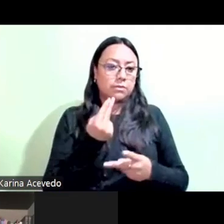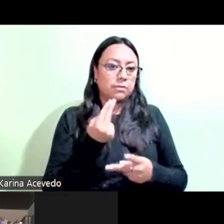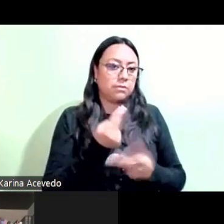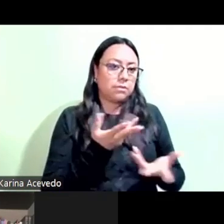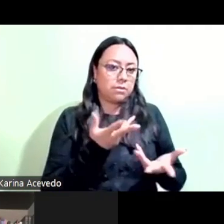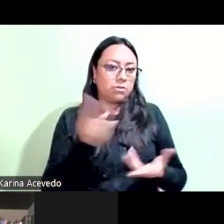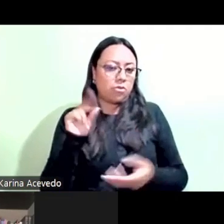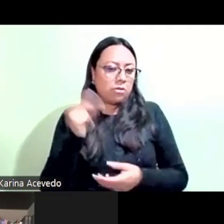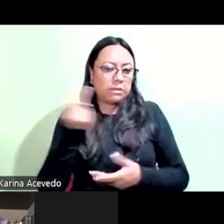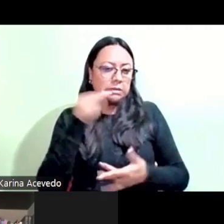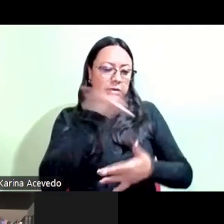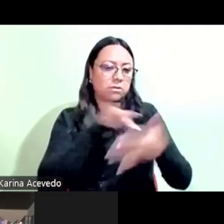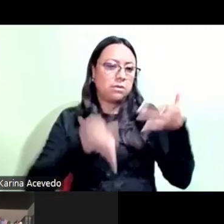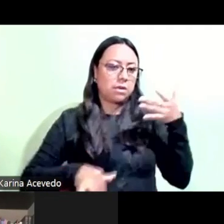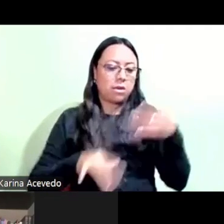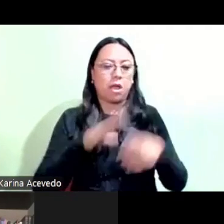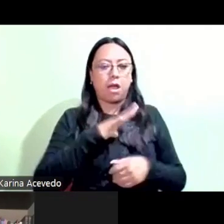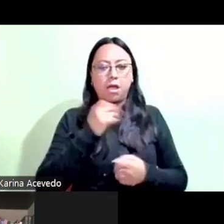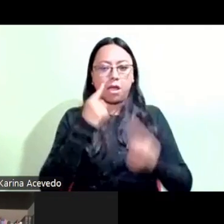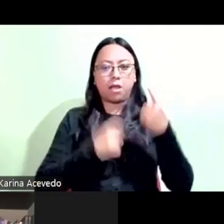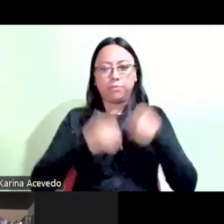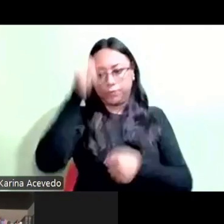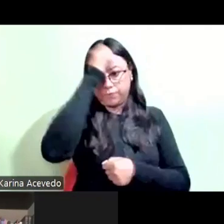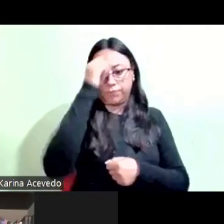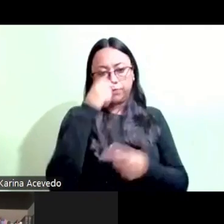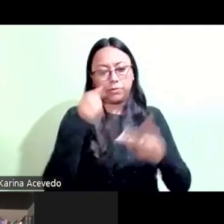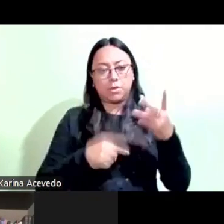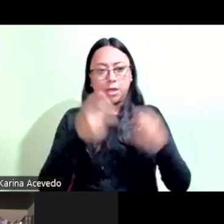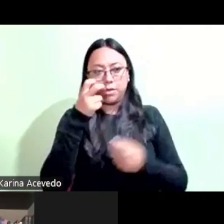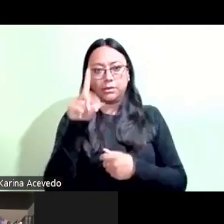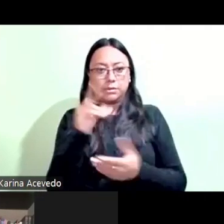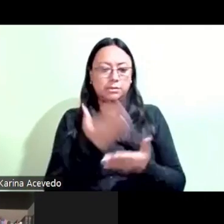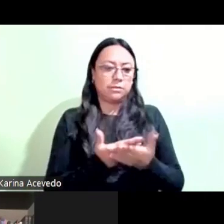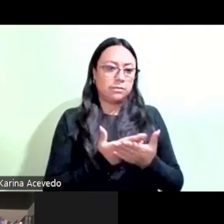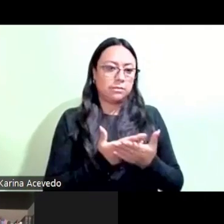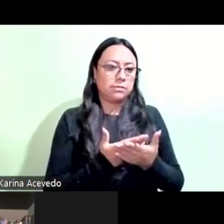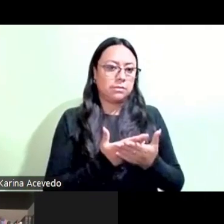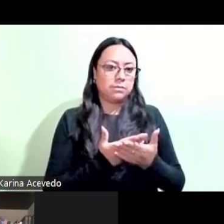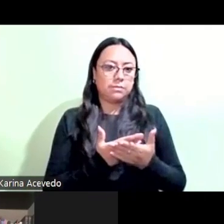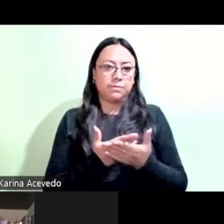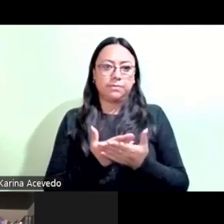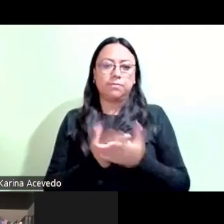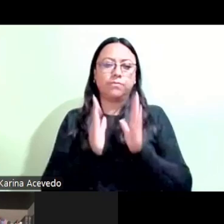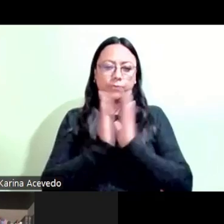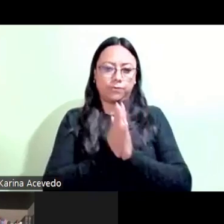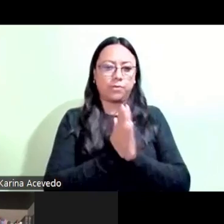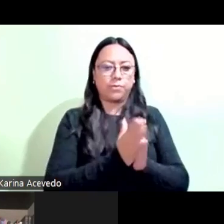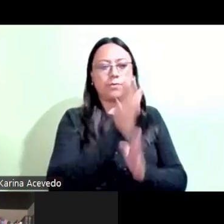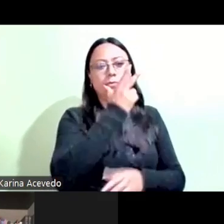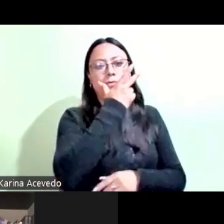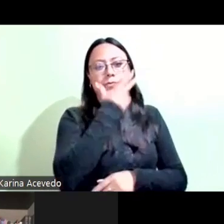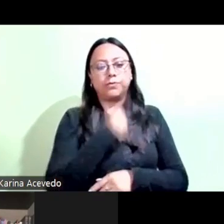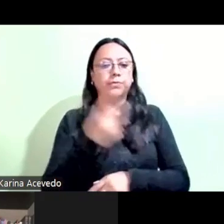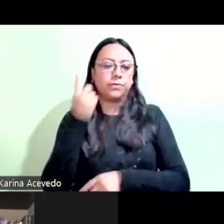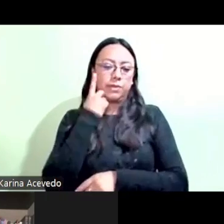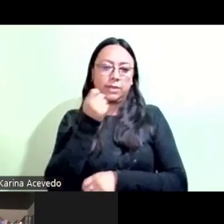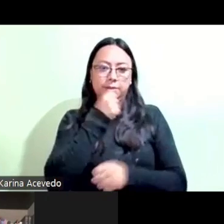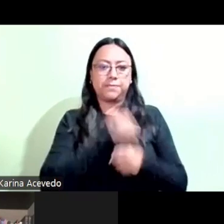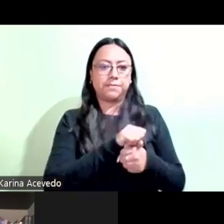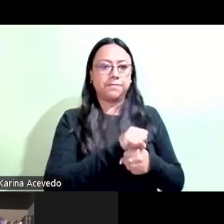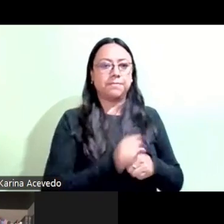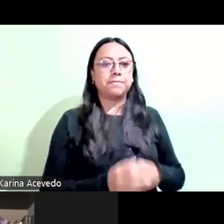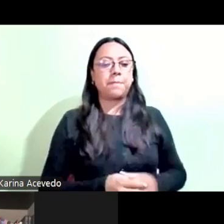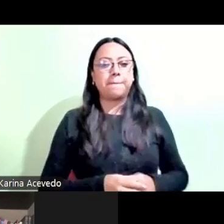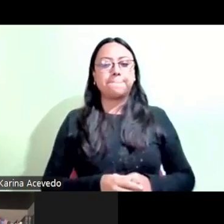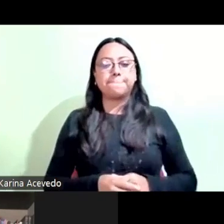al dictamen de referencia, o bien proceder a recopilar las votaciones respectivas. Si es tan amable, diputado secretario, por favor.